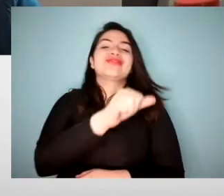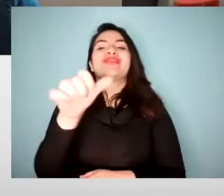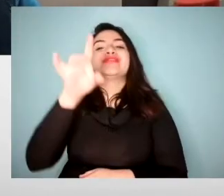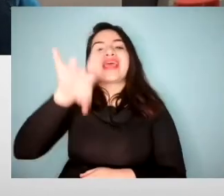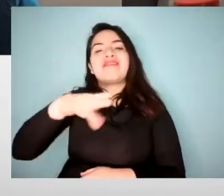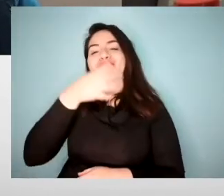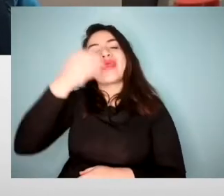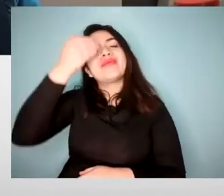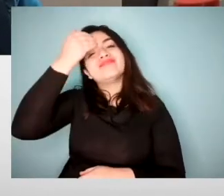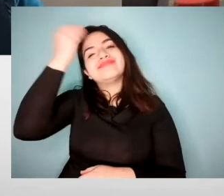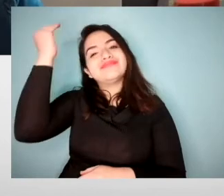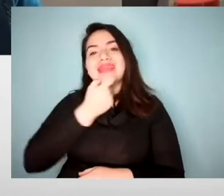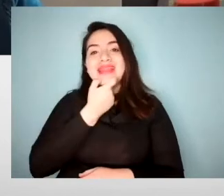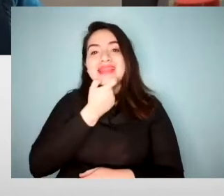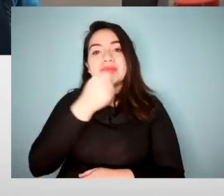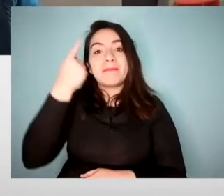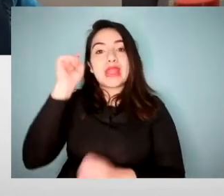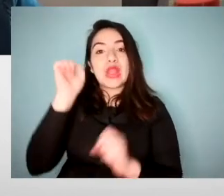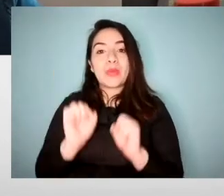expertos, pero podemos comunicarnos.